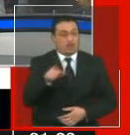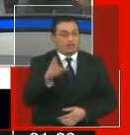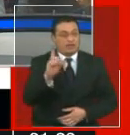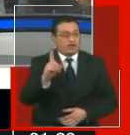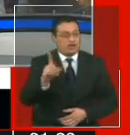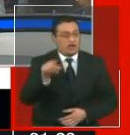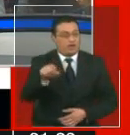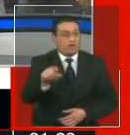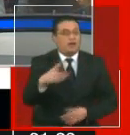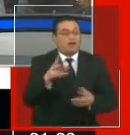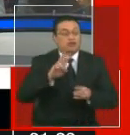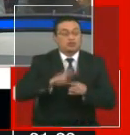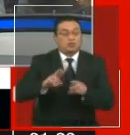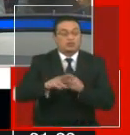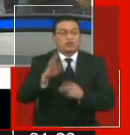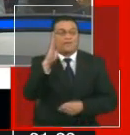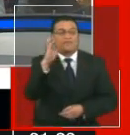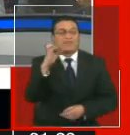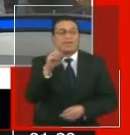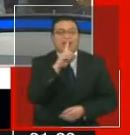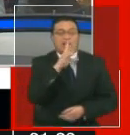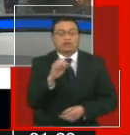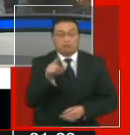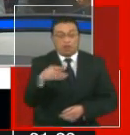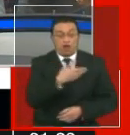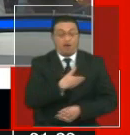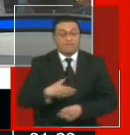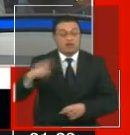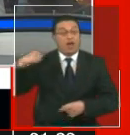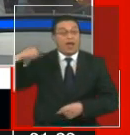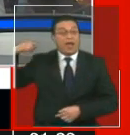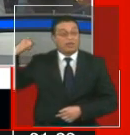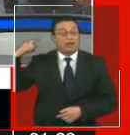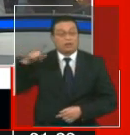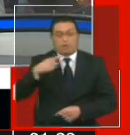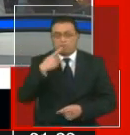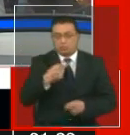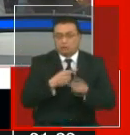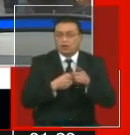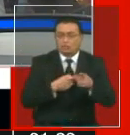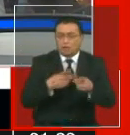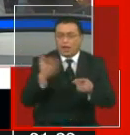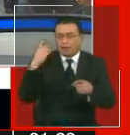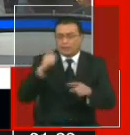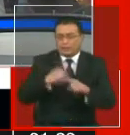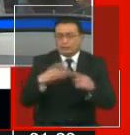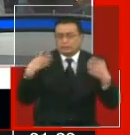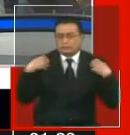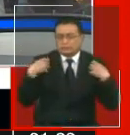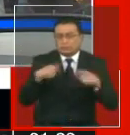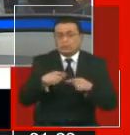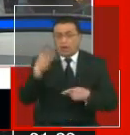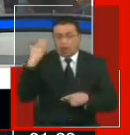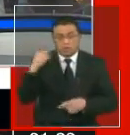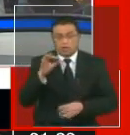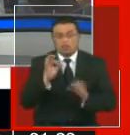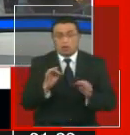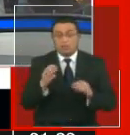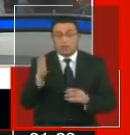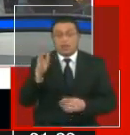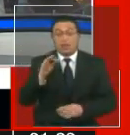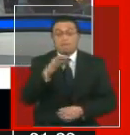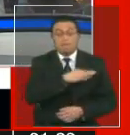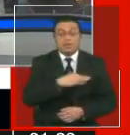contento con esta solución del veto. Y es algo que en gobiernos anteriores, y se lo pregunto a usted porque estuvo en el cargo, parece que no pasaba tan habitualmente que un ministro de